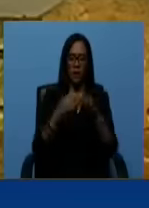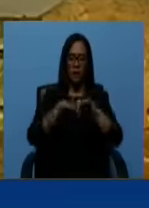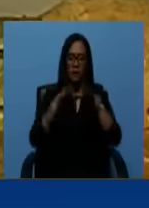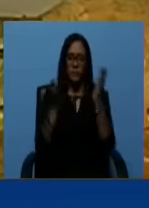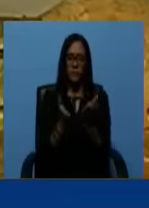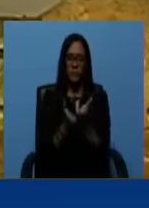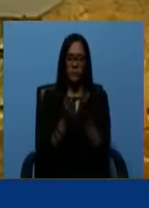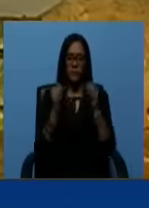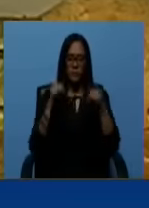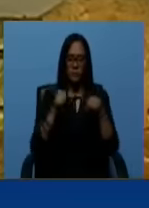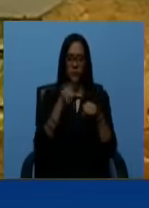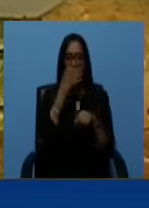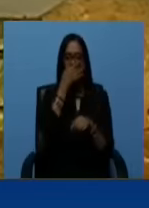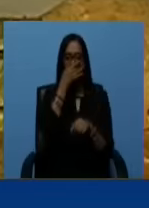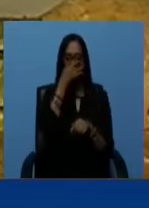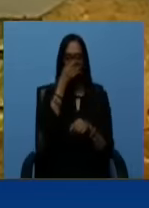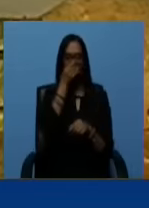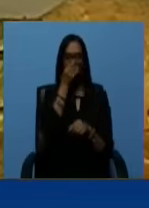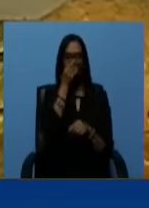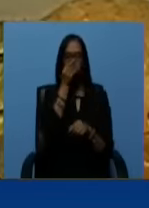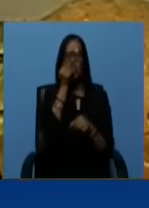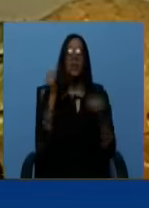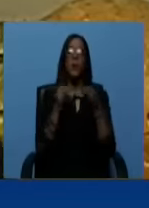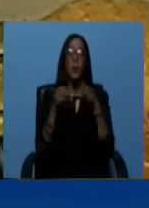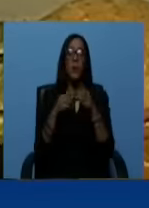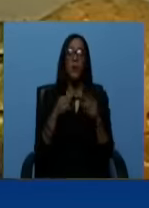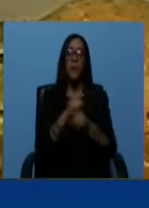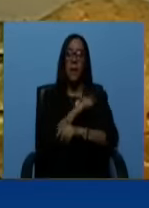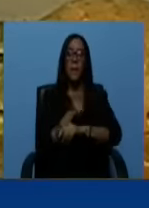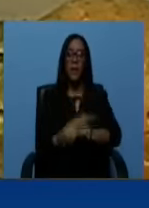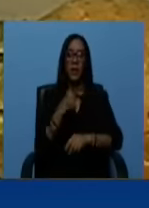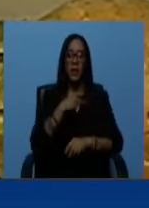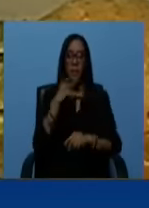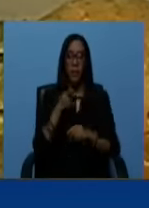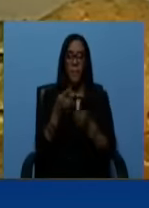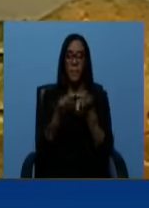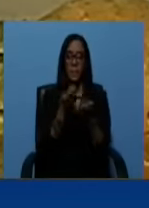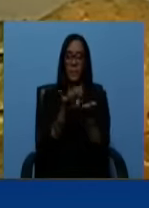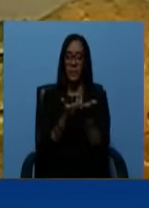Hoy los bloques de poder económico ya no están donde estaban antes.